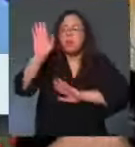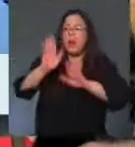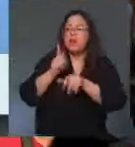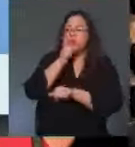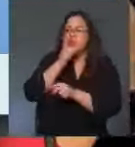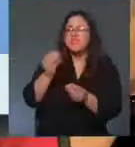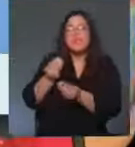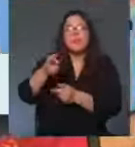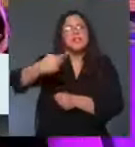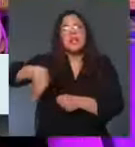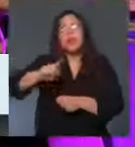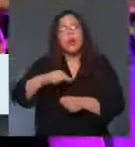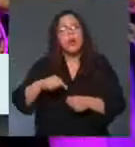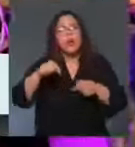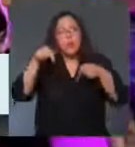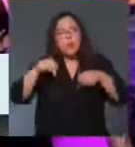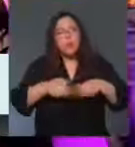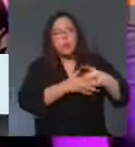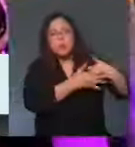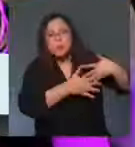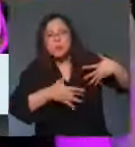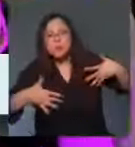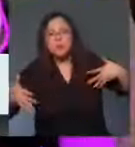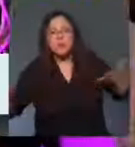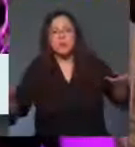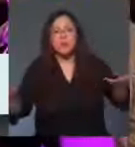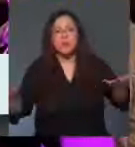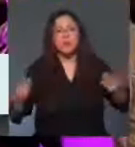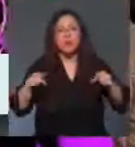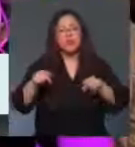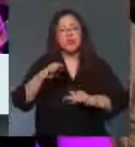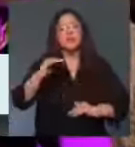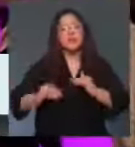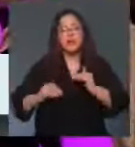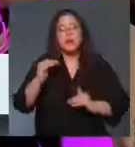con ellos en el transcurso de sus mandatos? Eso dependerá